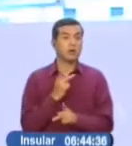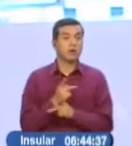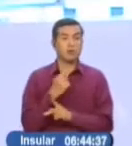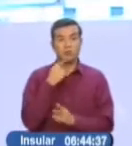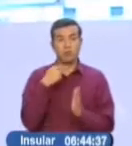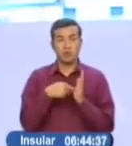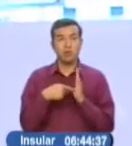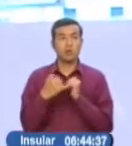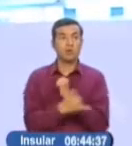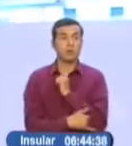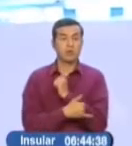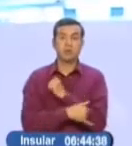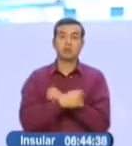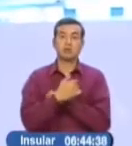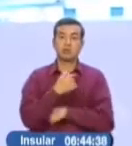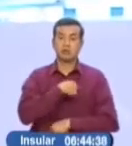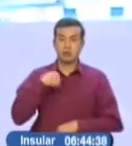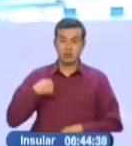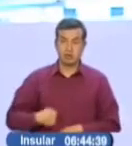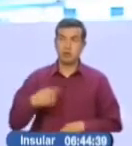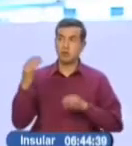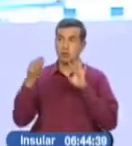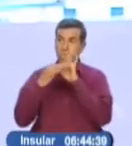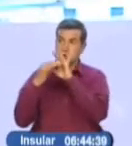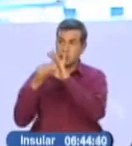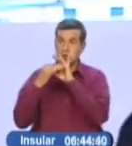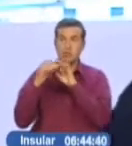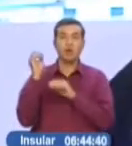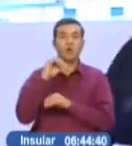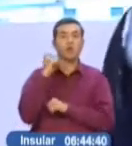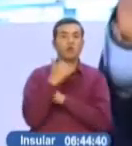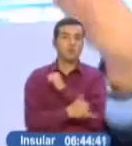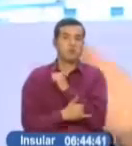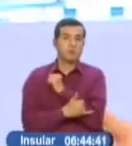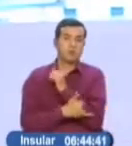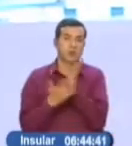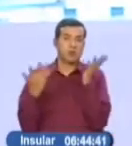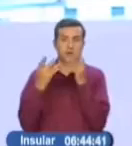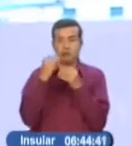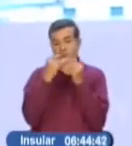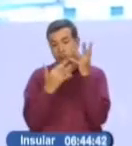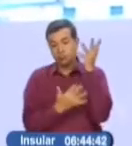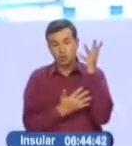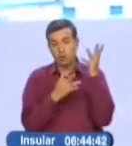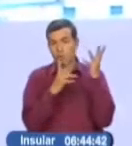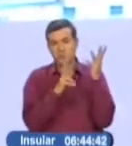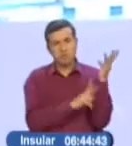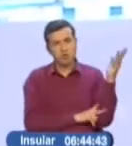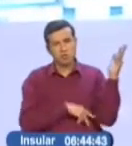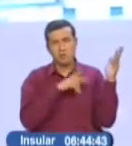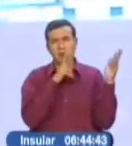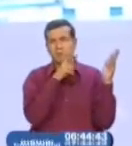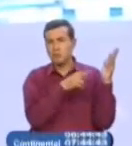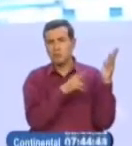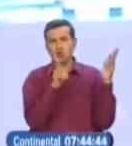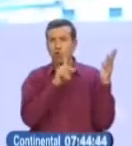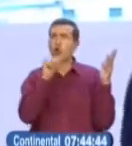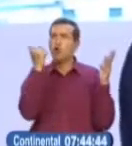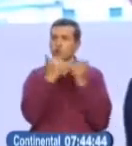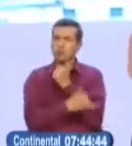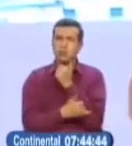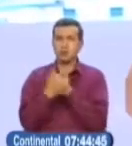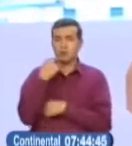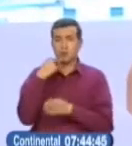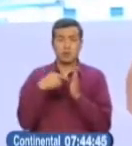la República Popular de China o con otros países que no estaban dentro del abanico tradicional de la política exterior ecuatoriana. Ahí